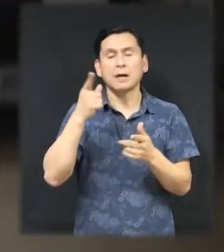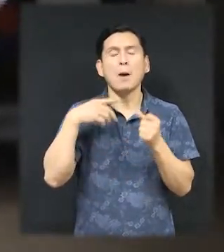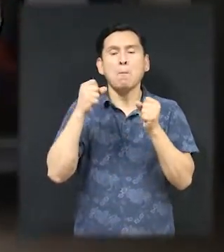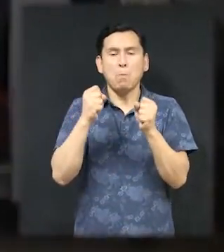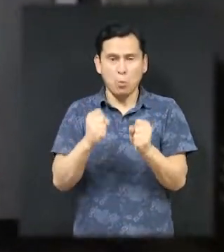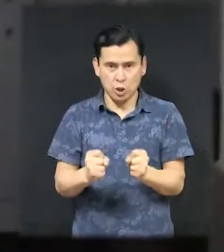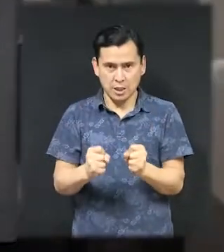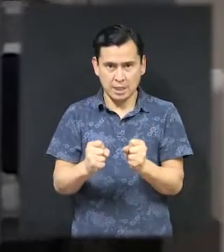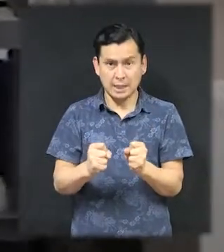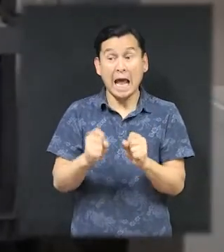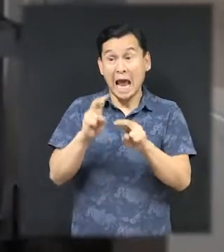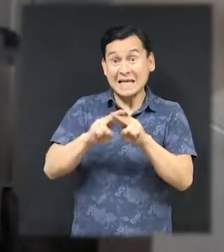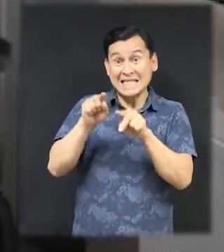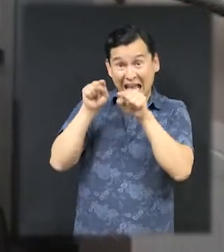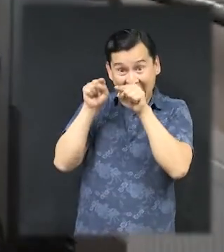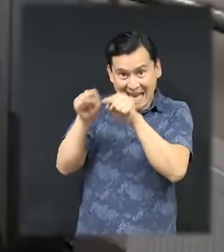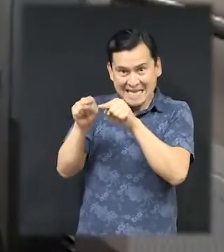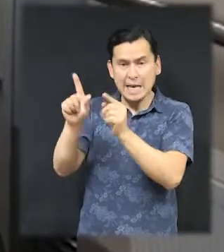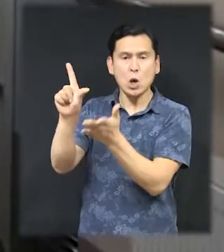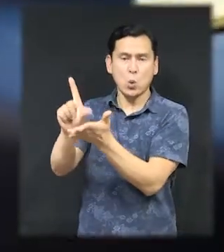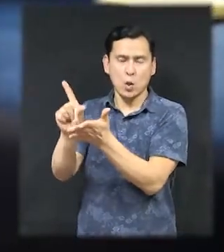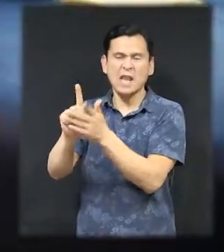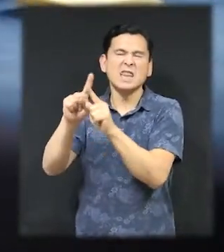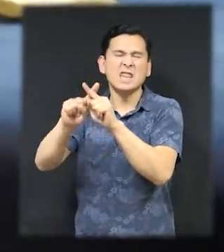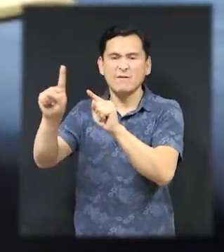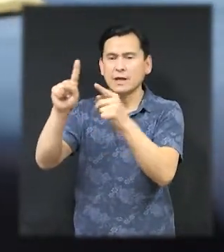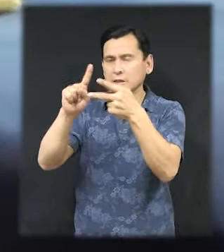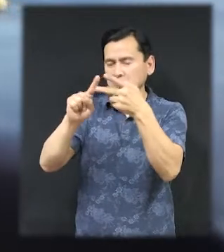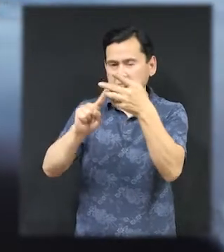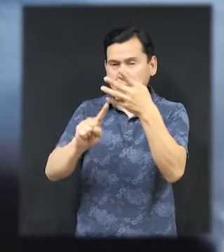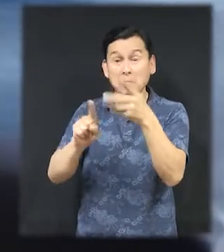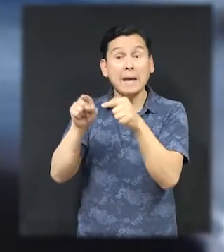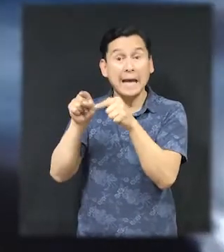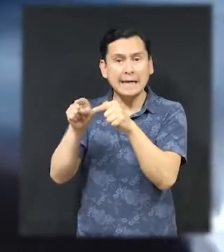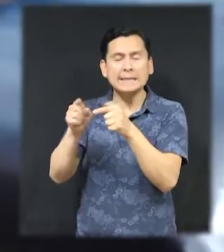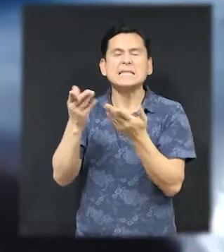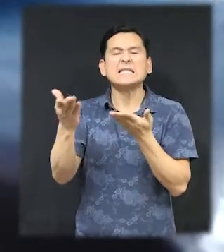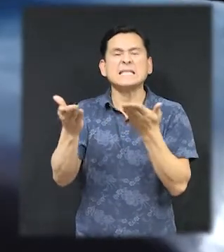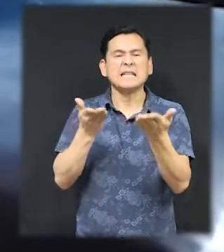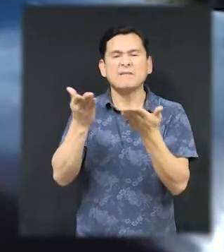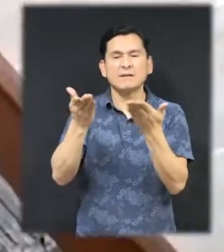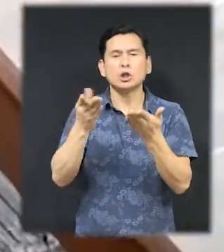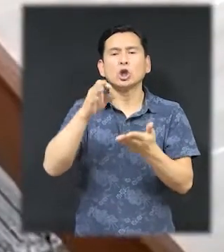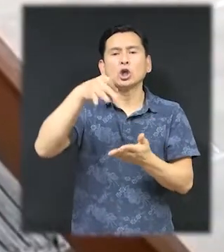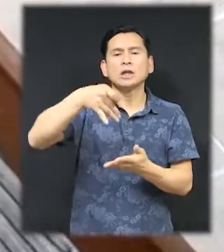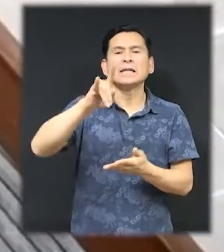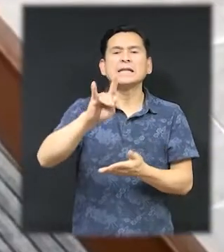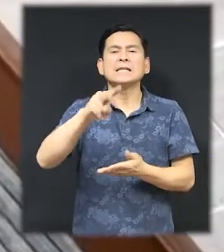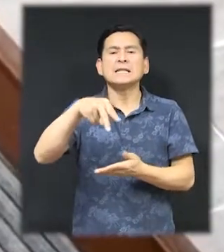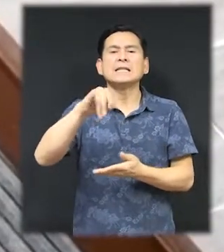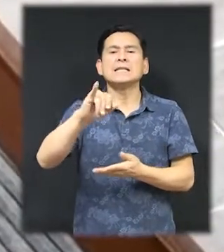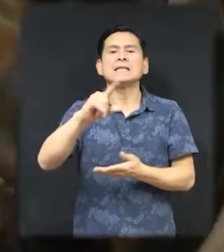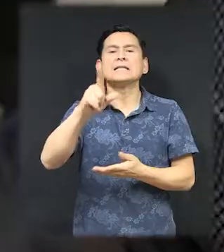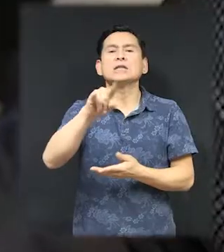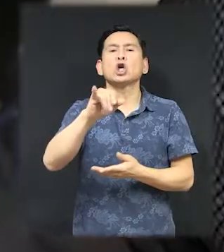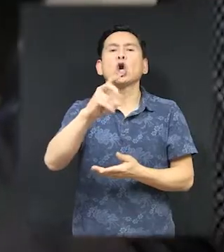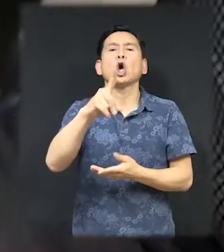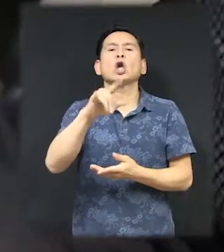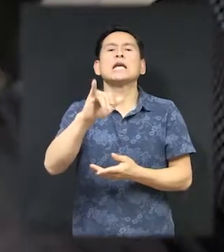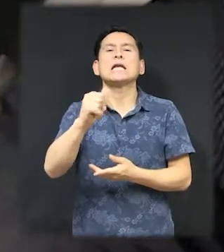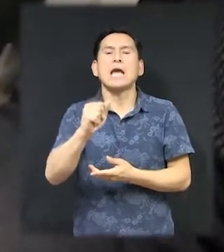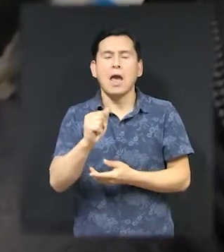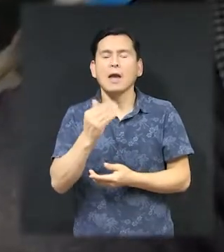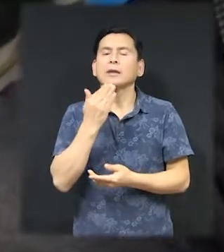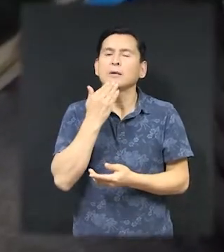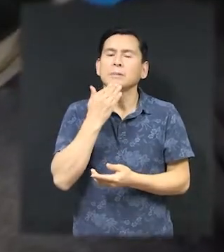iniciativas, entre las que está nuestro servicio de kinesiología y, por cierto, también, ahora poco, habilitando policlínicos de